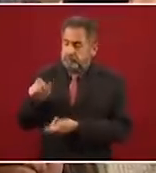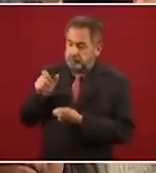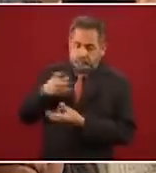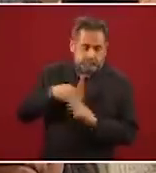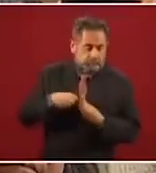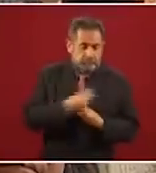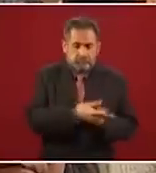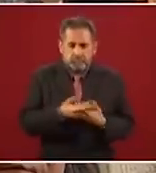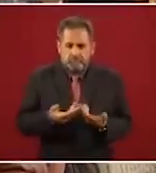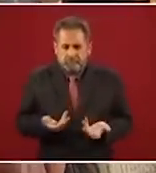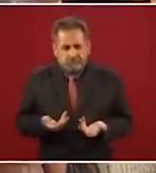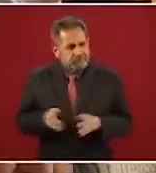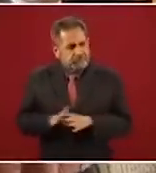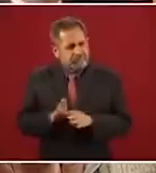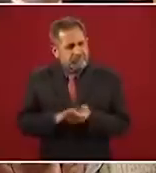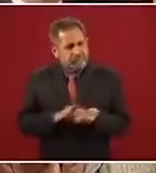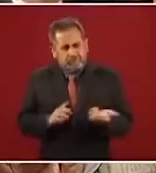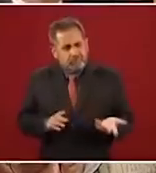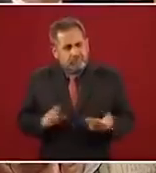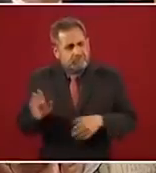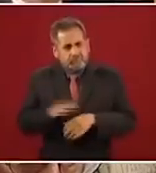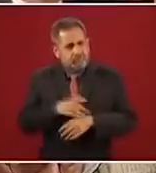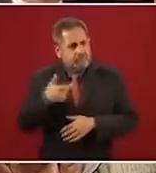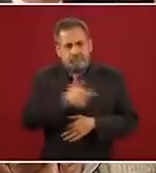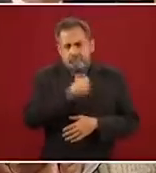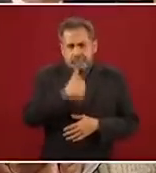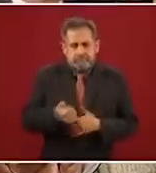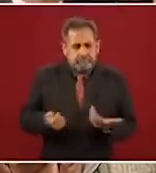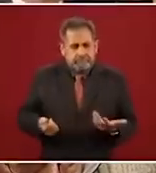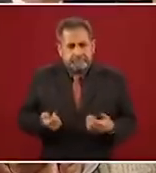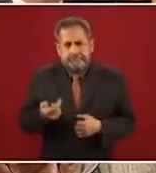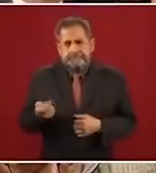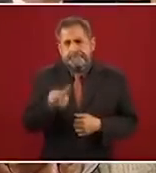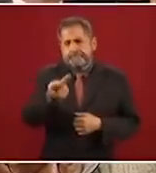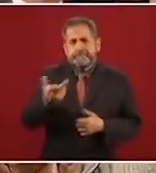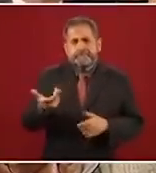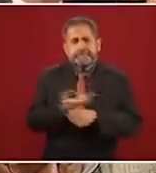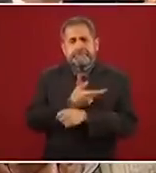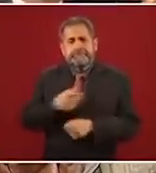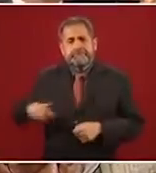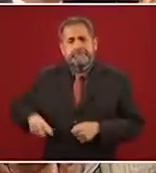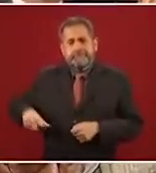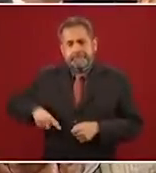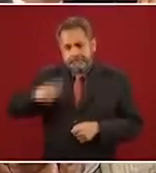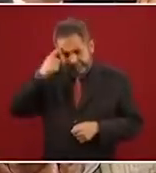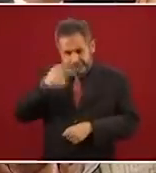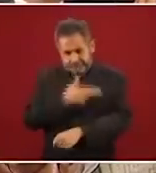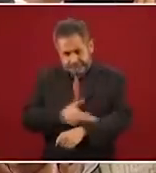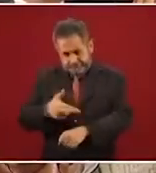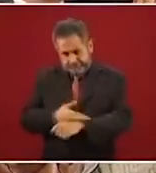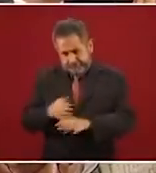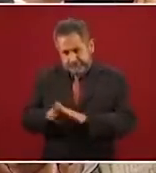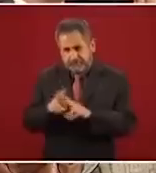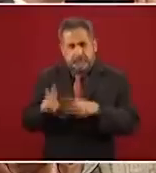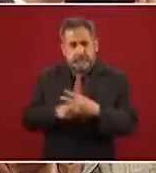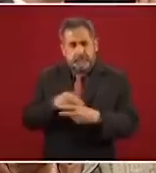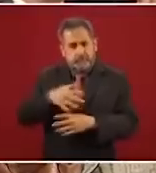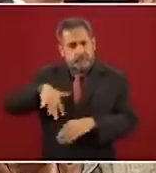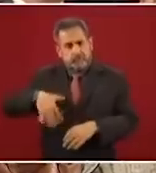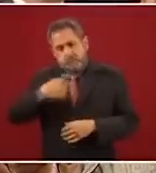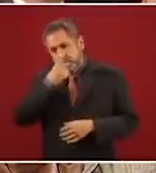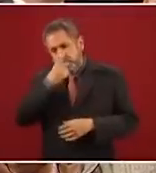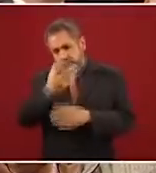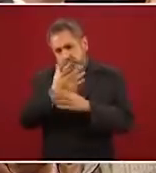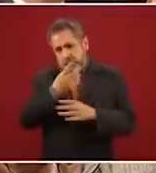derecho. Entonces, ¿qué va a hacer el gobierno para remediar esta situación? Y como usted dice,